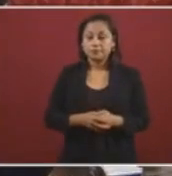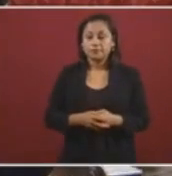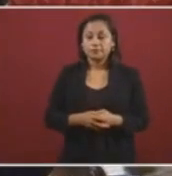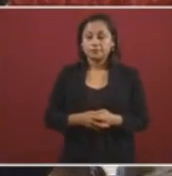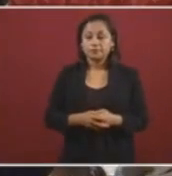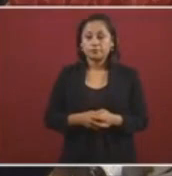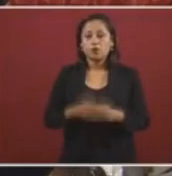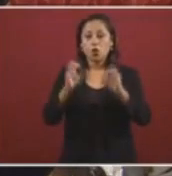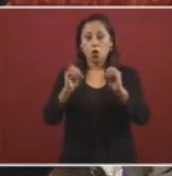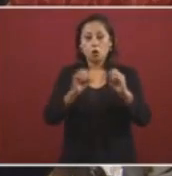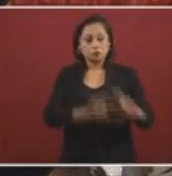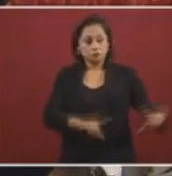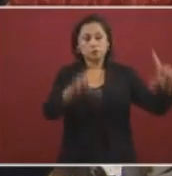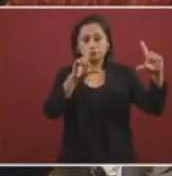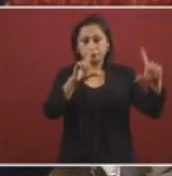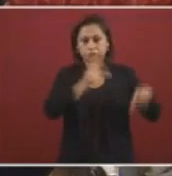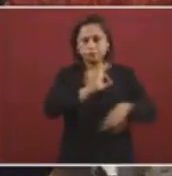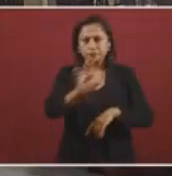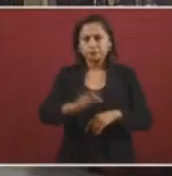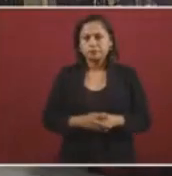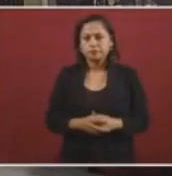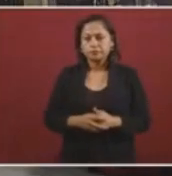La ponemos en pantalla.